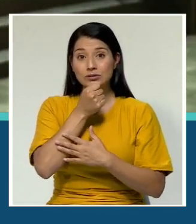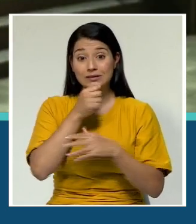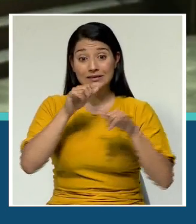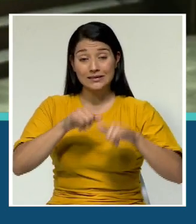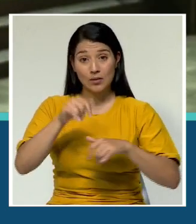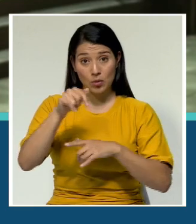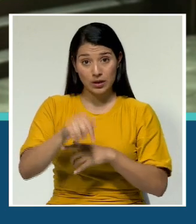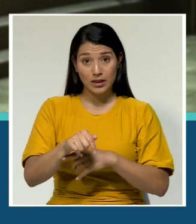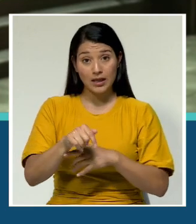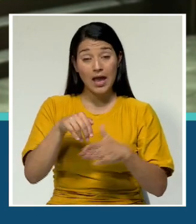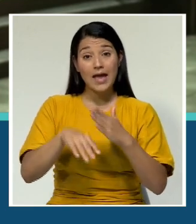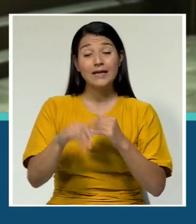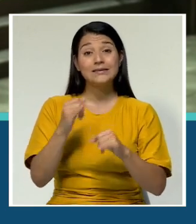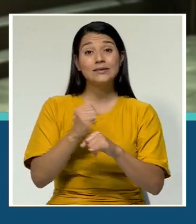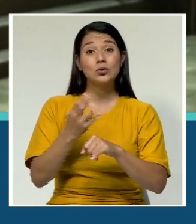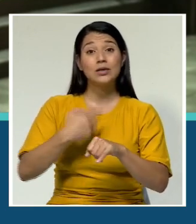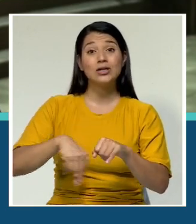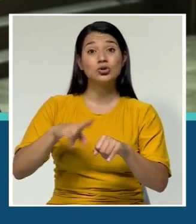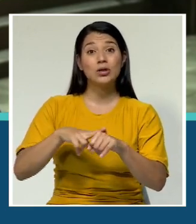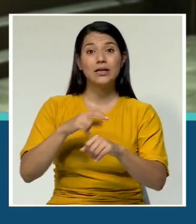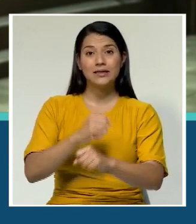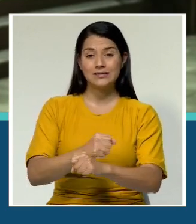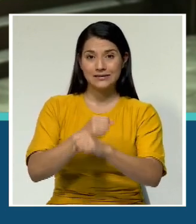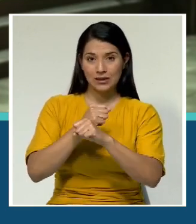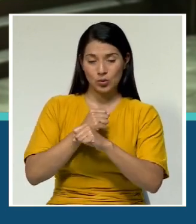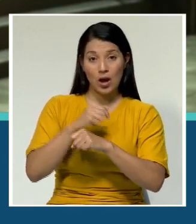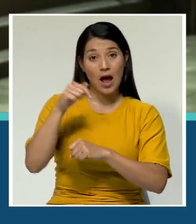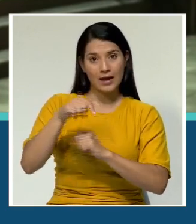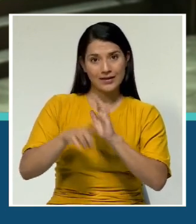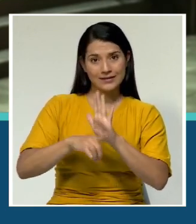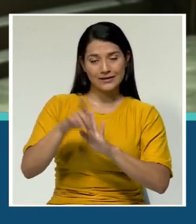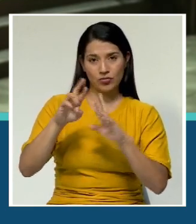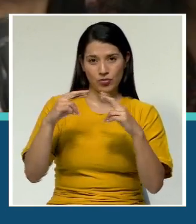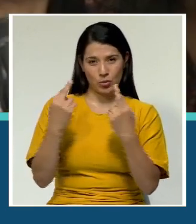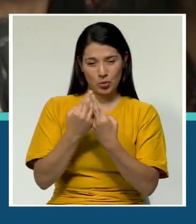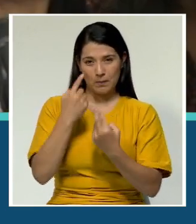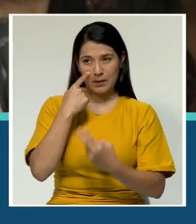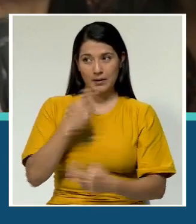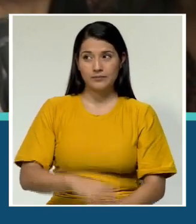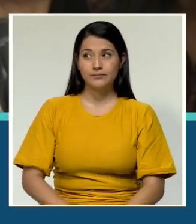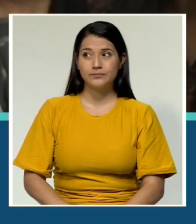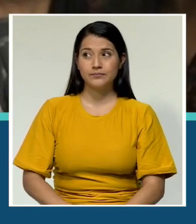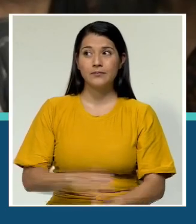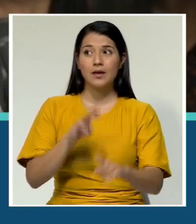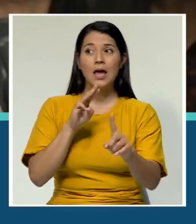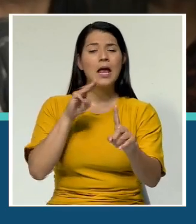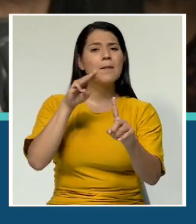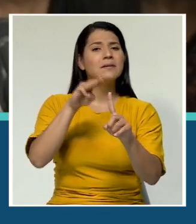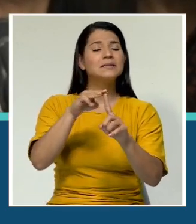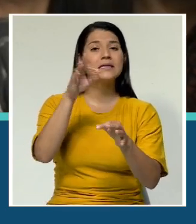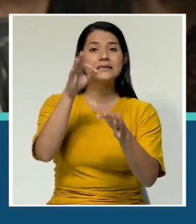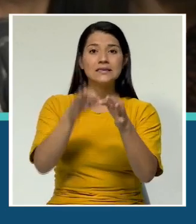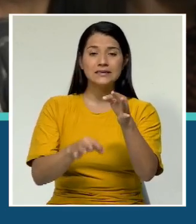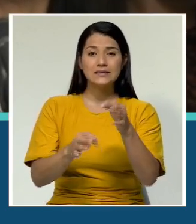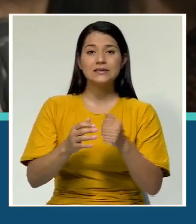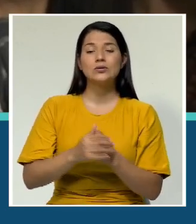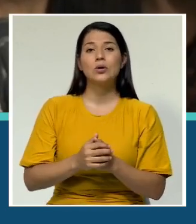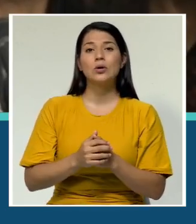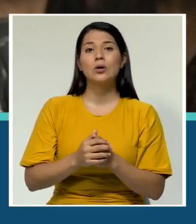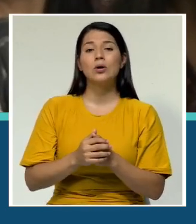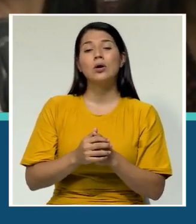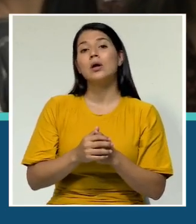precisamente lo que comunicó a los medios de prensa que estábamos acá en este sitio, en el Instituto Nacional de Seguros, donde se